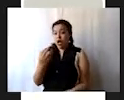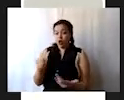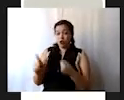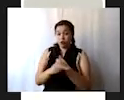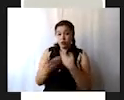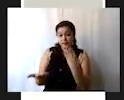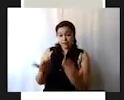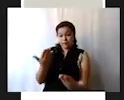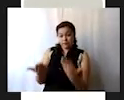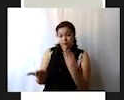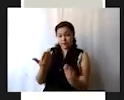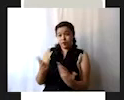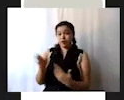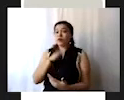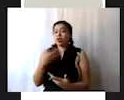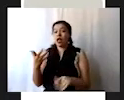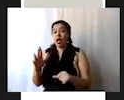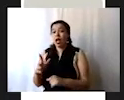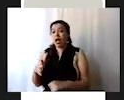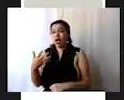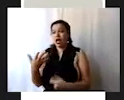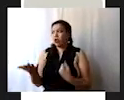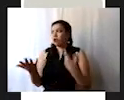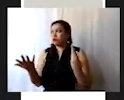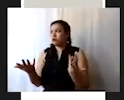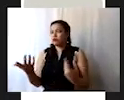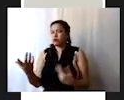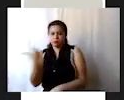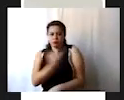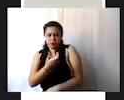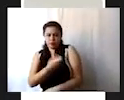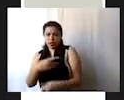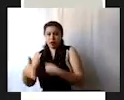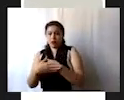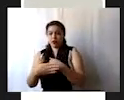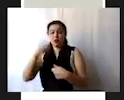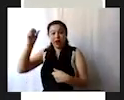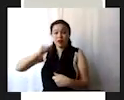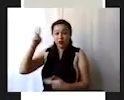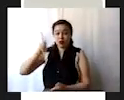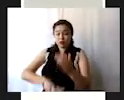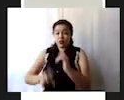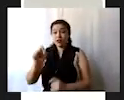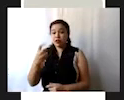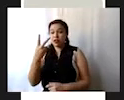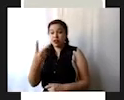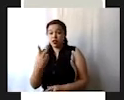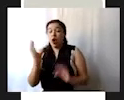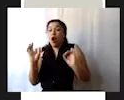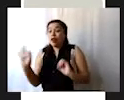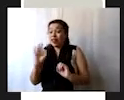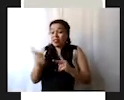a recibir vacunación pues hasta abril de 2022 o incluso hasta inicios del